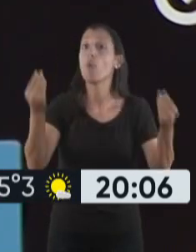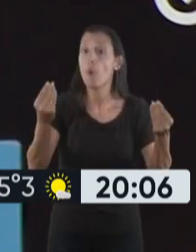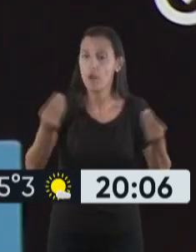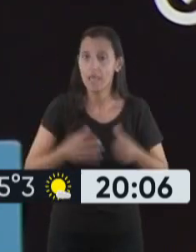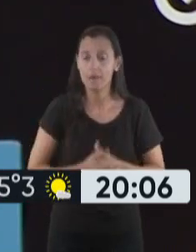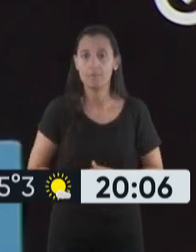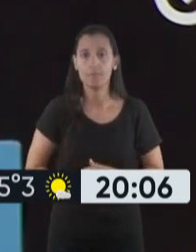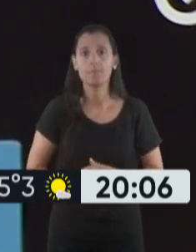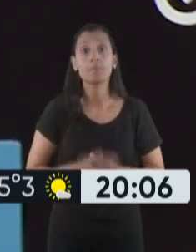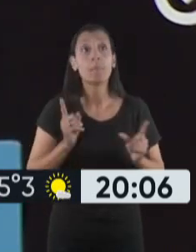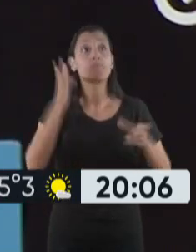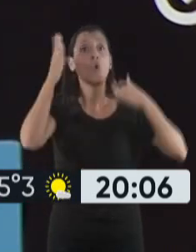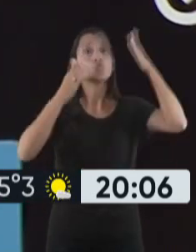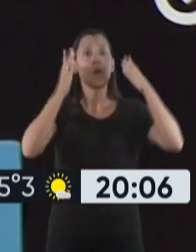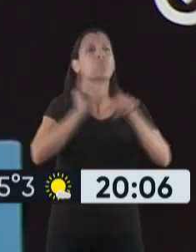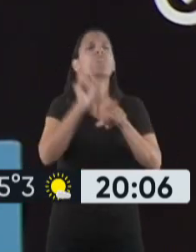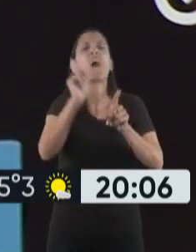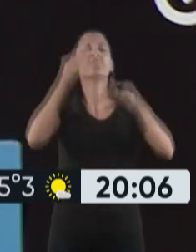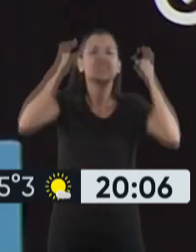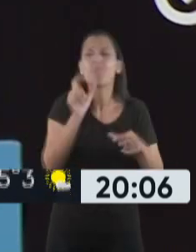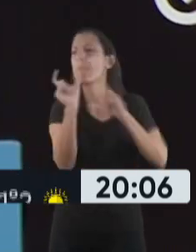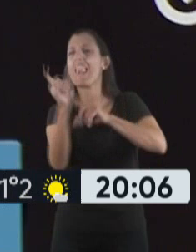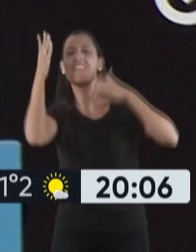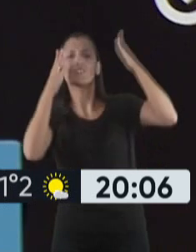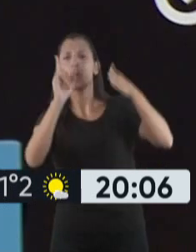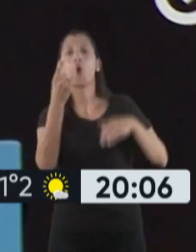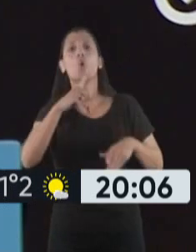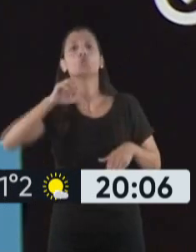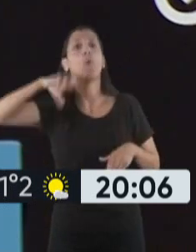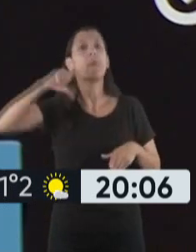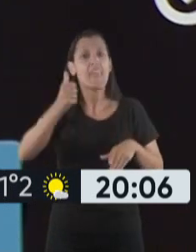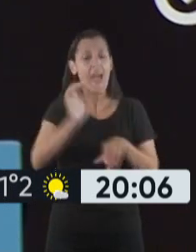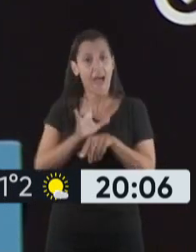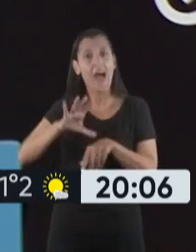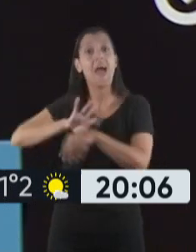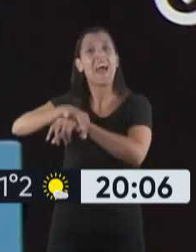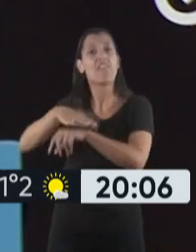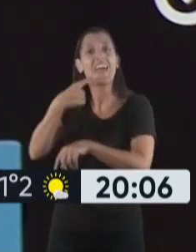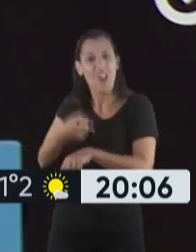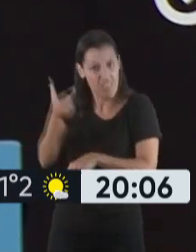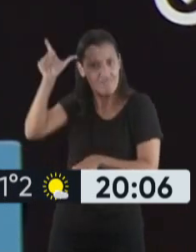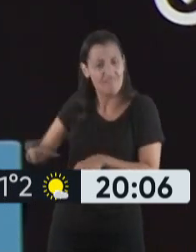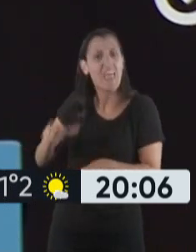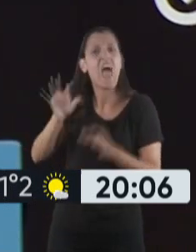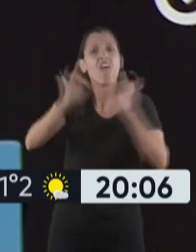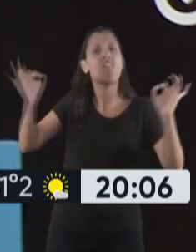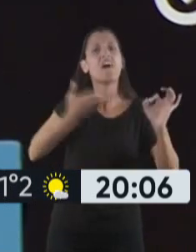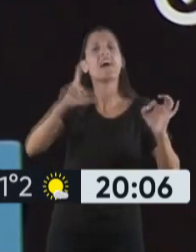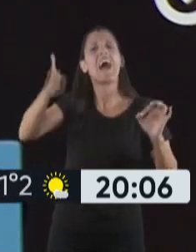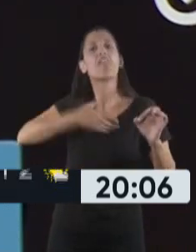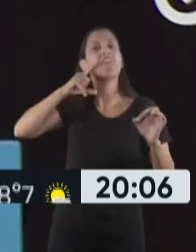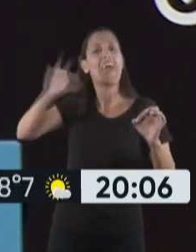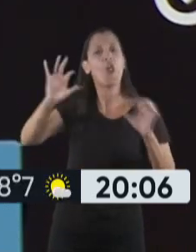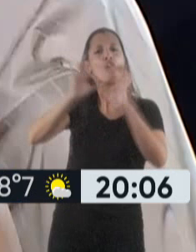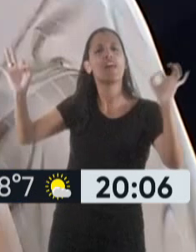Porque la utopía no es un sueño. Antonio Cafiero tenía siempre una frase que a mí me encantaba y la repito muchas